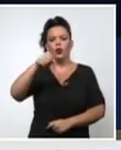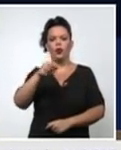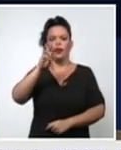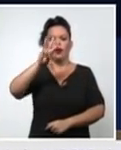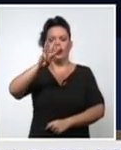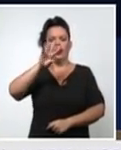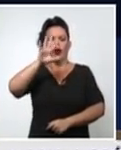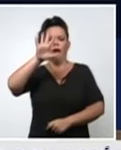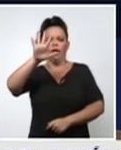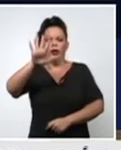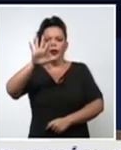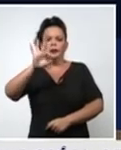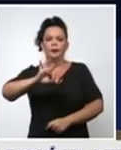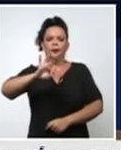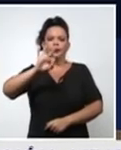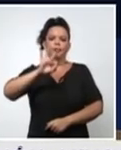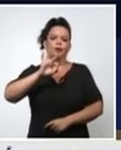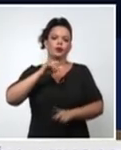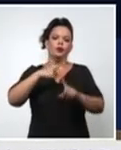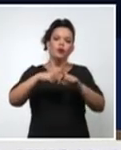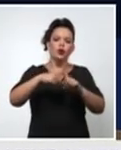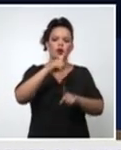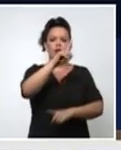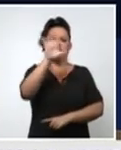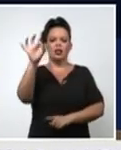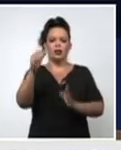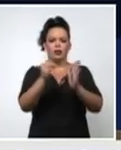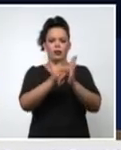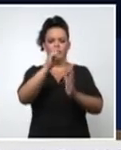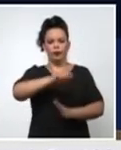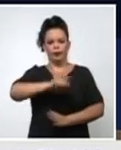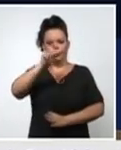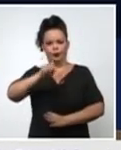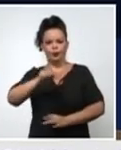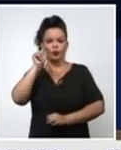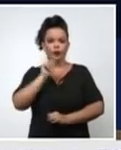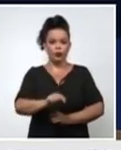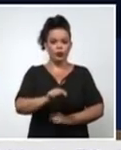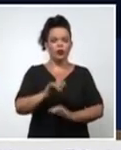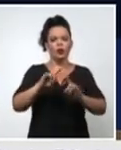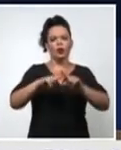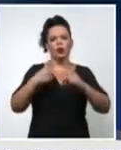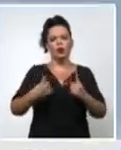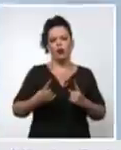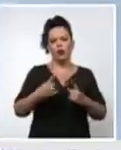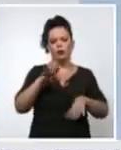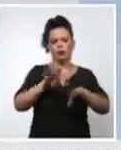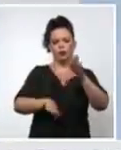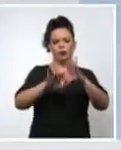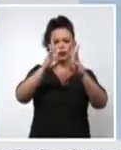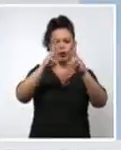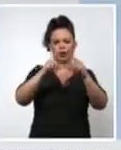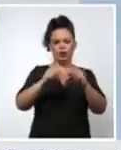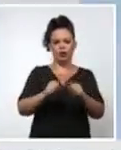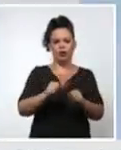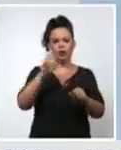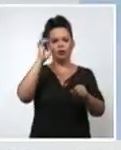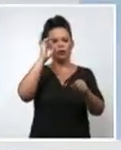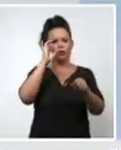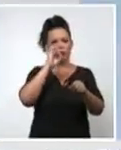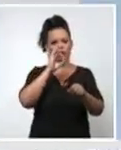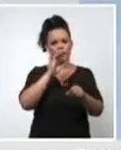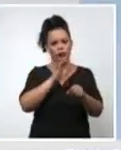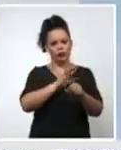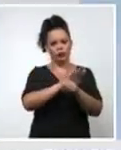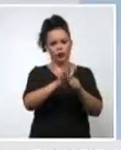1,35 por 100.000 habitantes. Tasa de incidencia de casos confirmados en nuestro país.